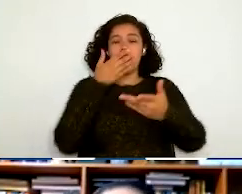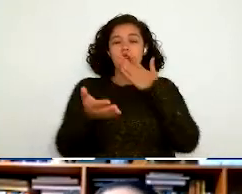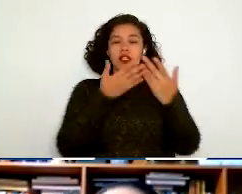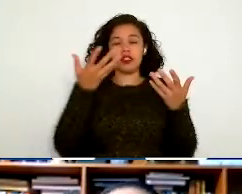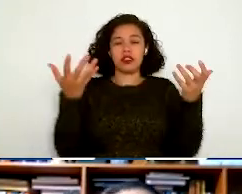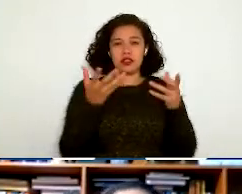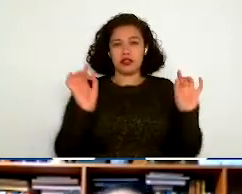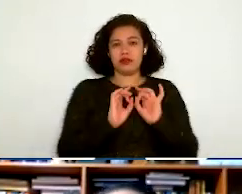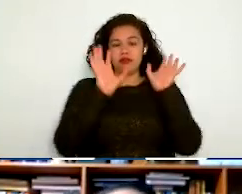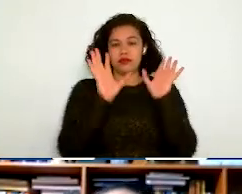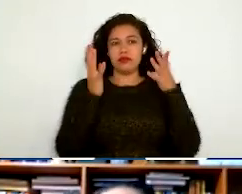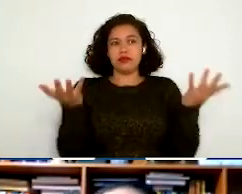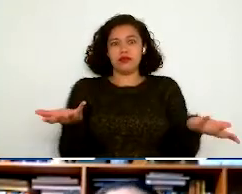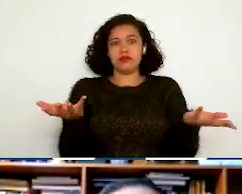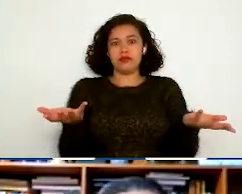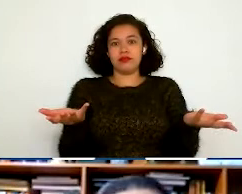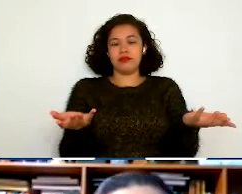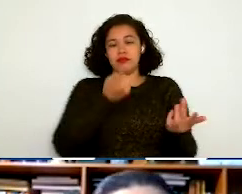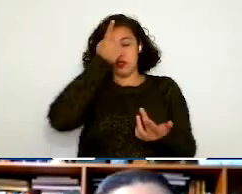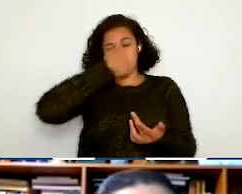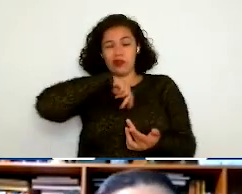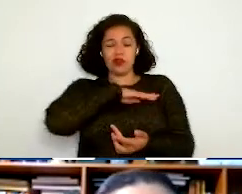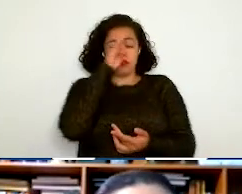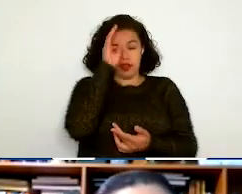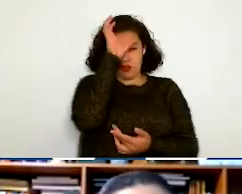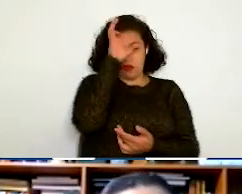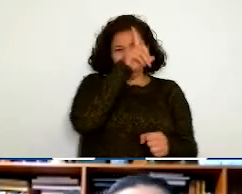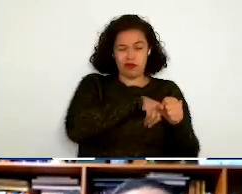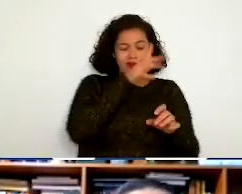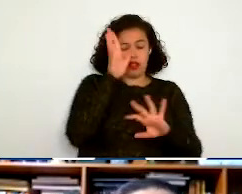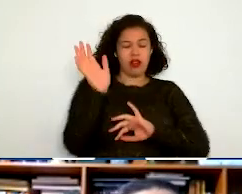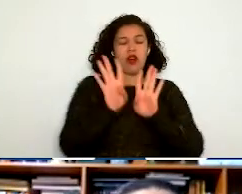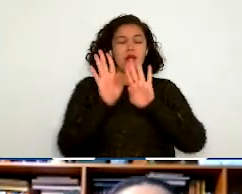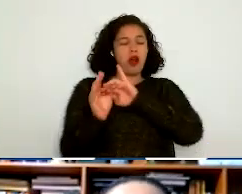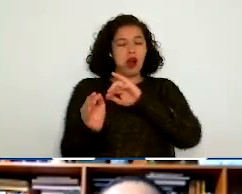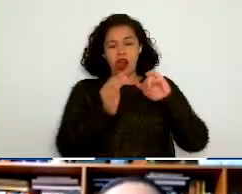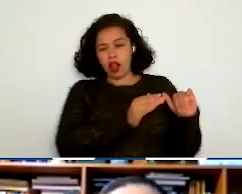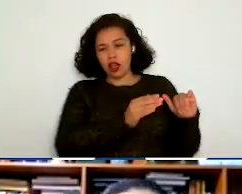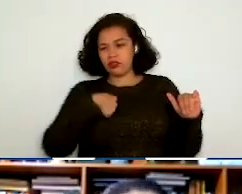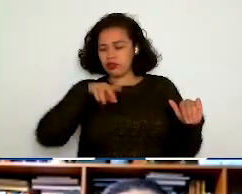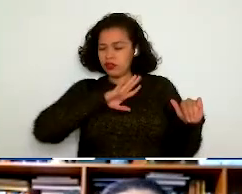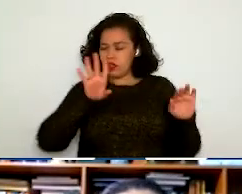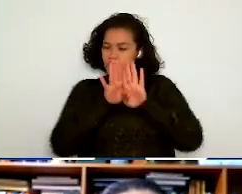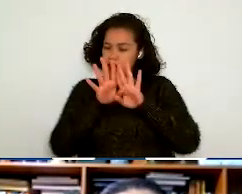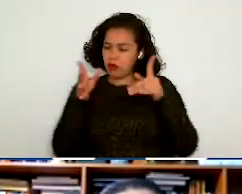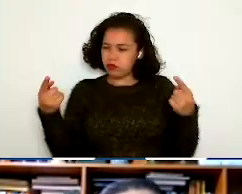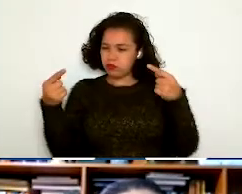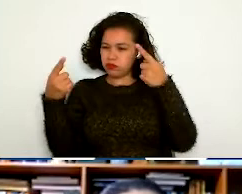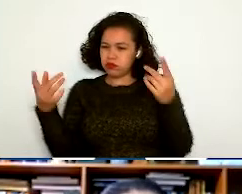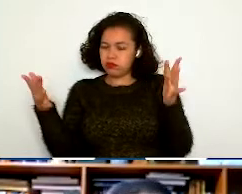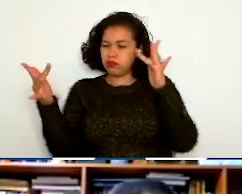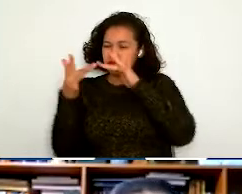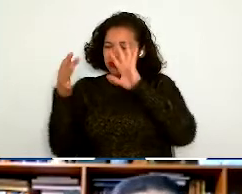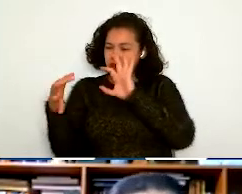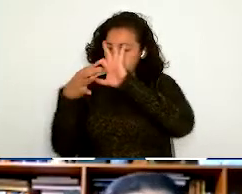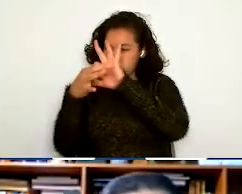de pronto, pues como no consideramos la parte cultural, no encontramos o no llegamos a un punto, a un resultado